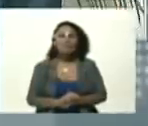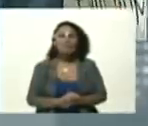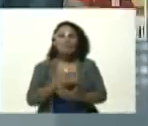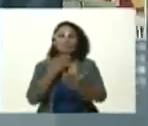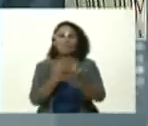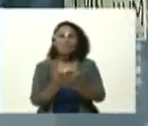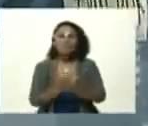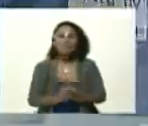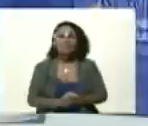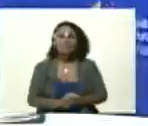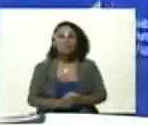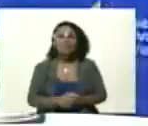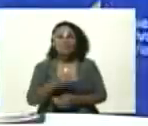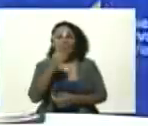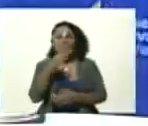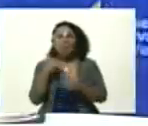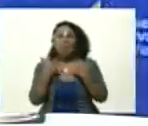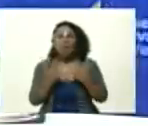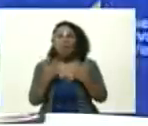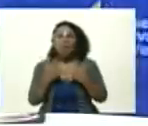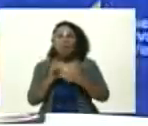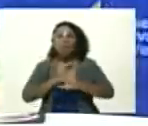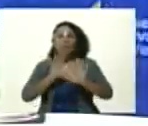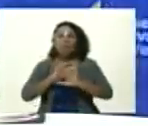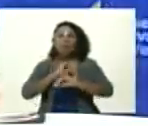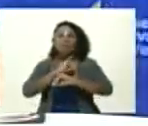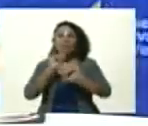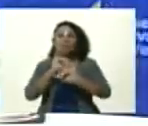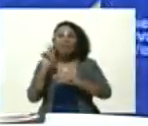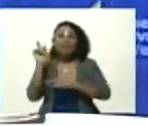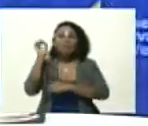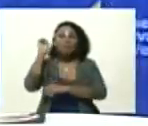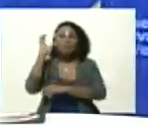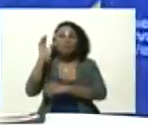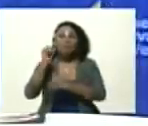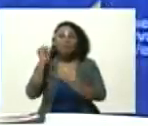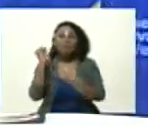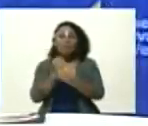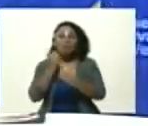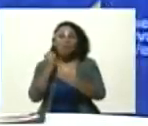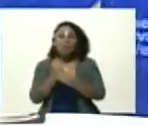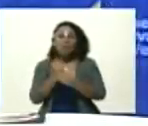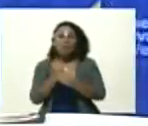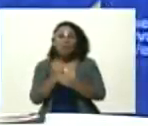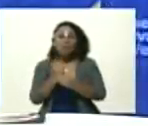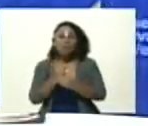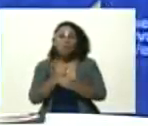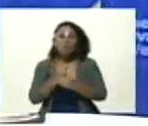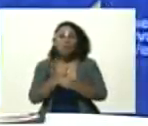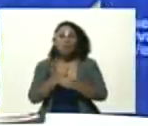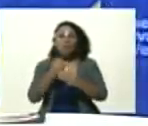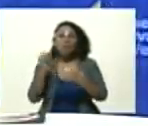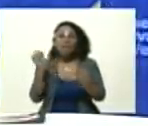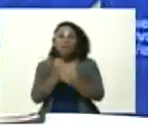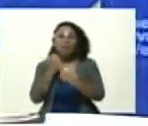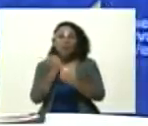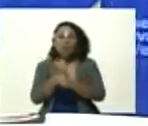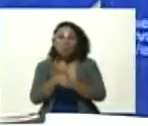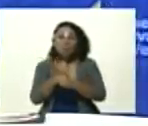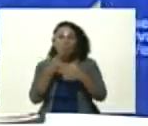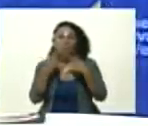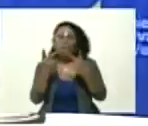gracias. Bueno, vámonos entonces ya para ir terminando esta jornada de trabajo. De obras, obras